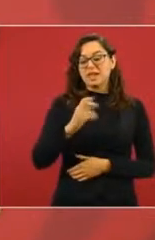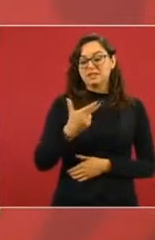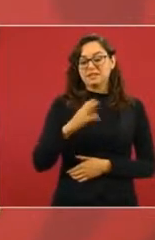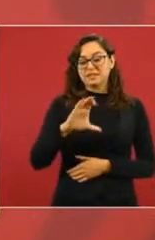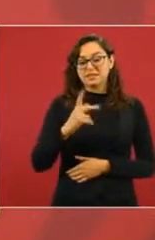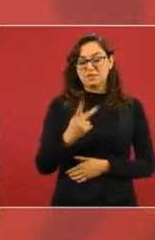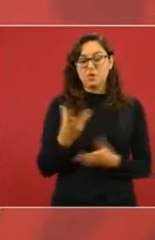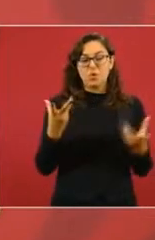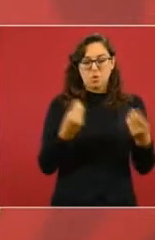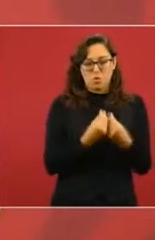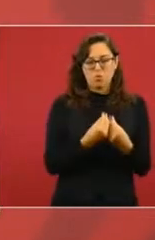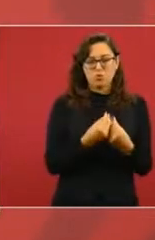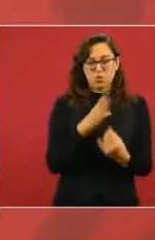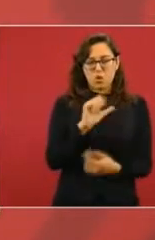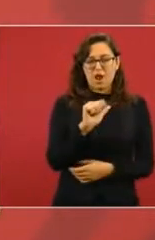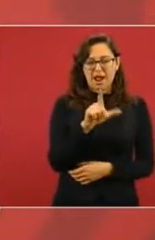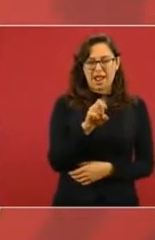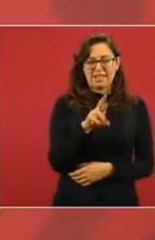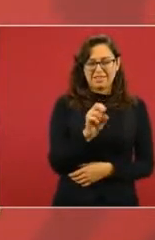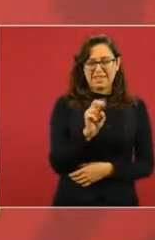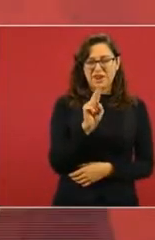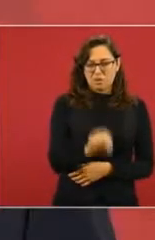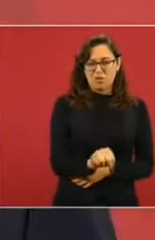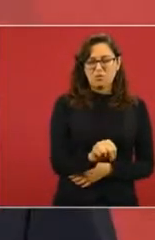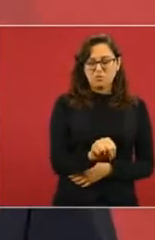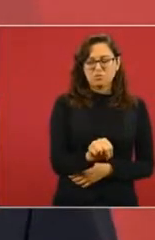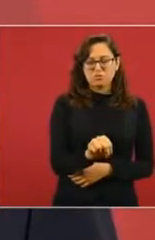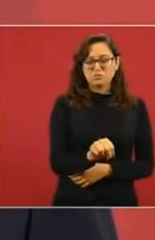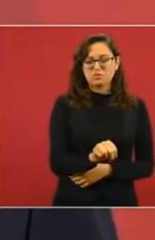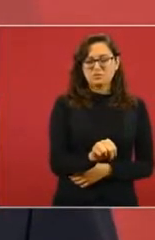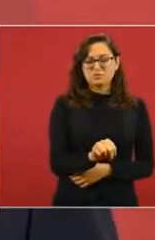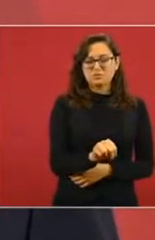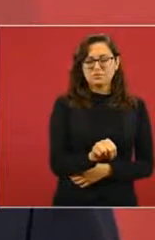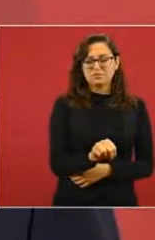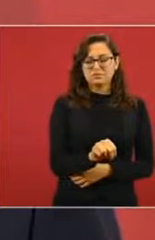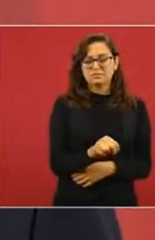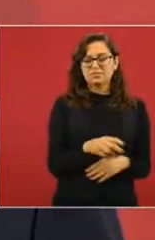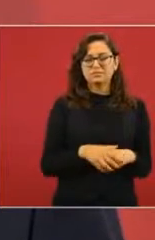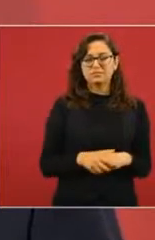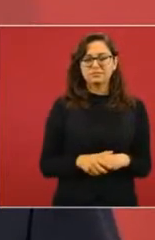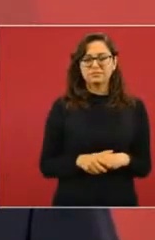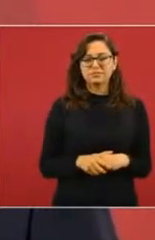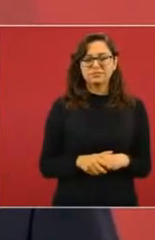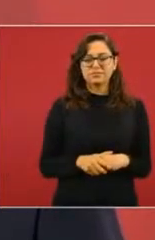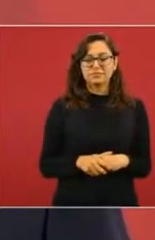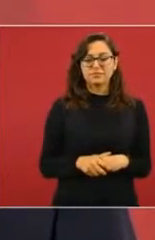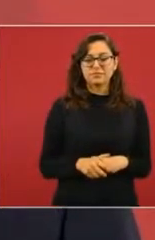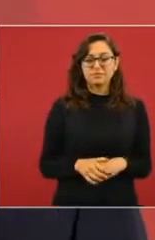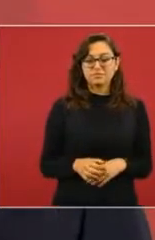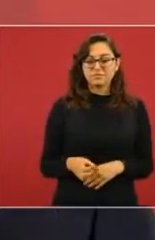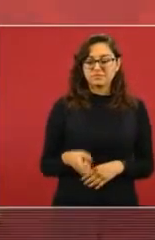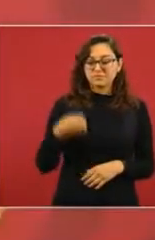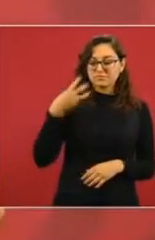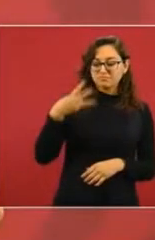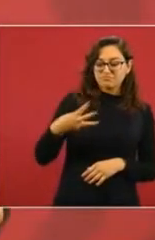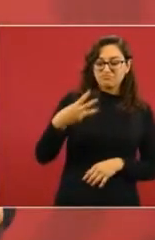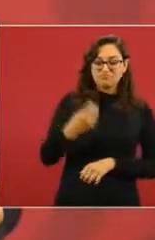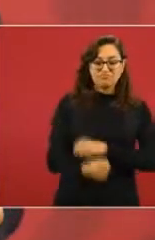de los países. Sería muy largo explicar el porqué. Y pienso que frente a estos 2 años